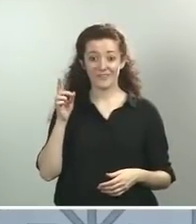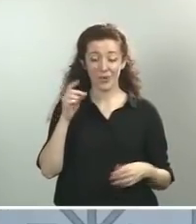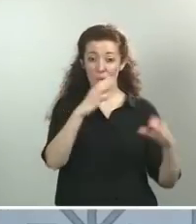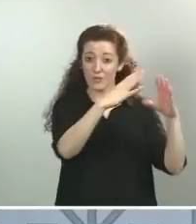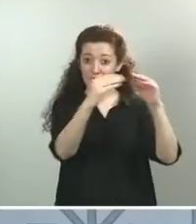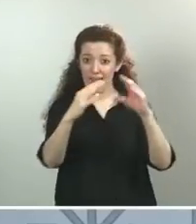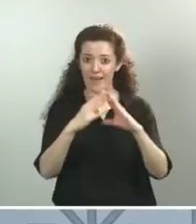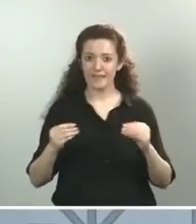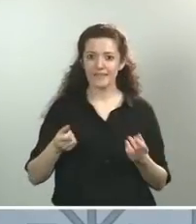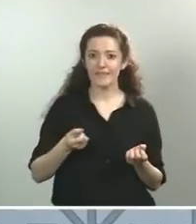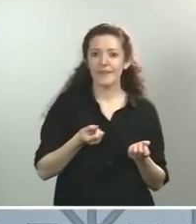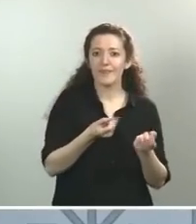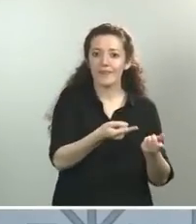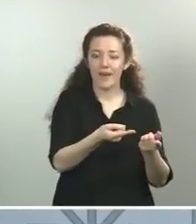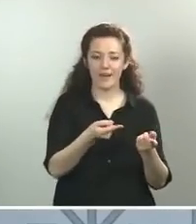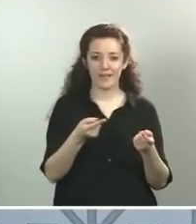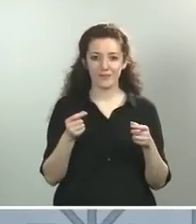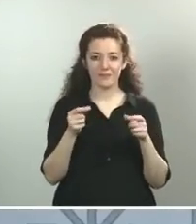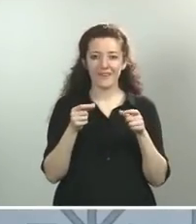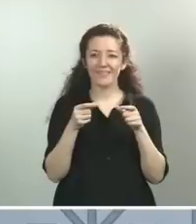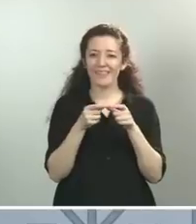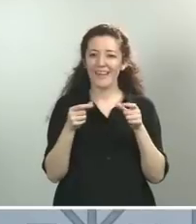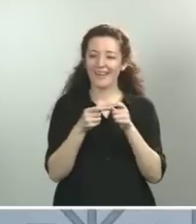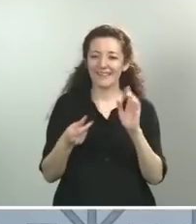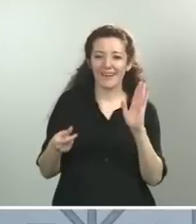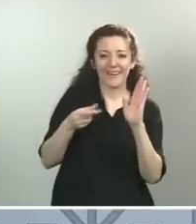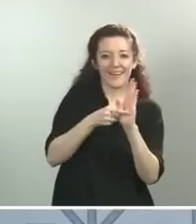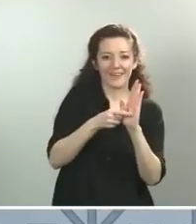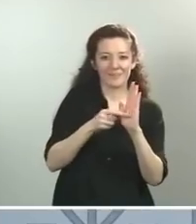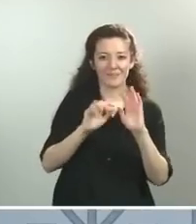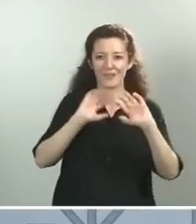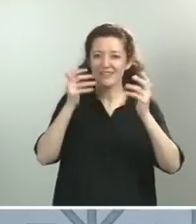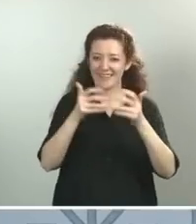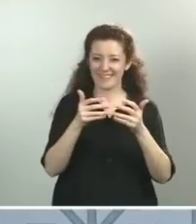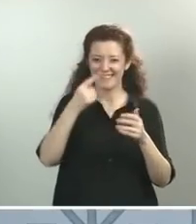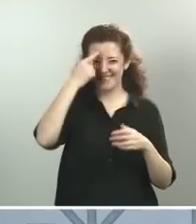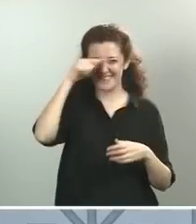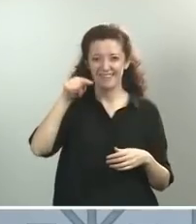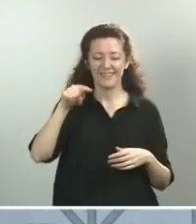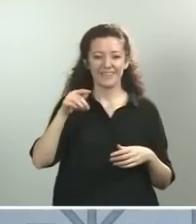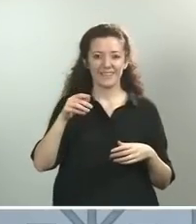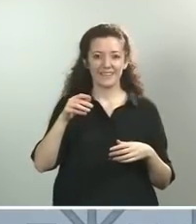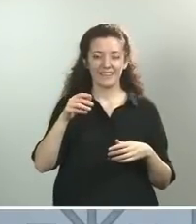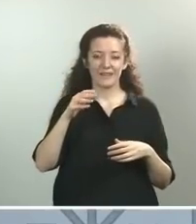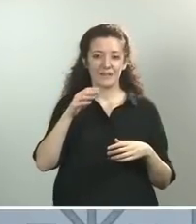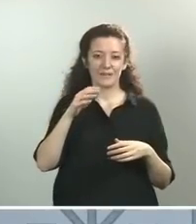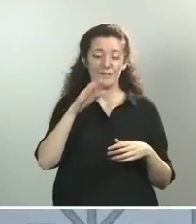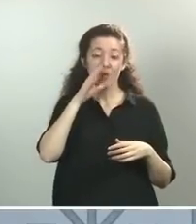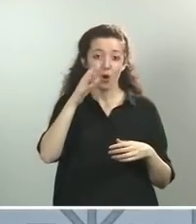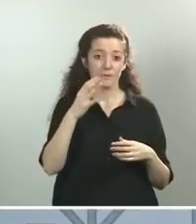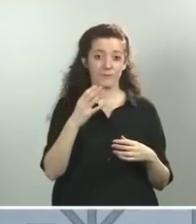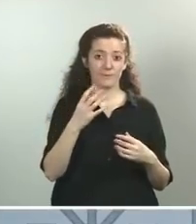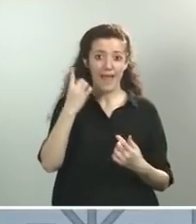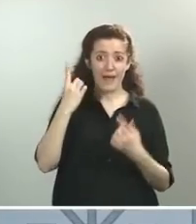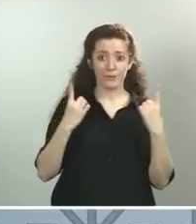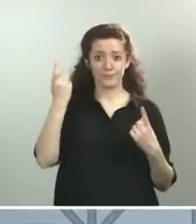tarjetas de conexión para que non teñan que pagar os estudiantes aquellos que están en esas condiciones.